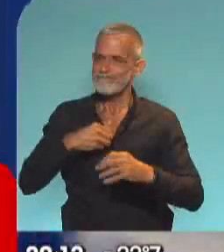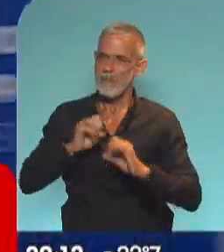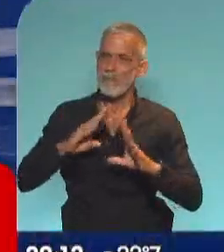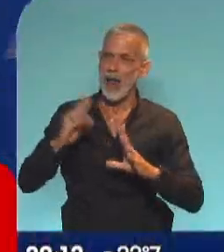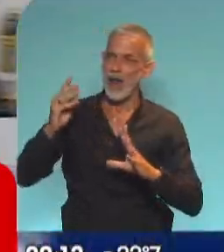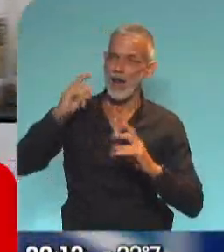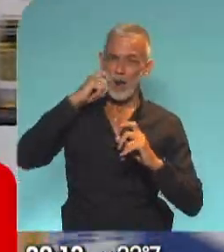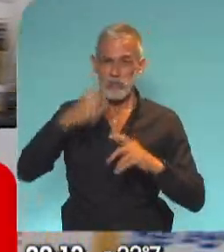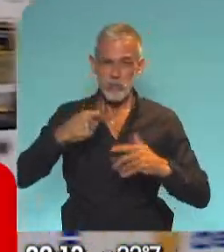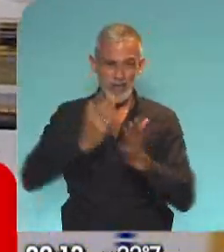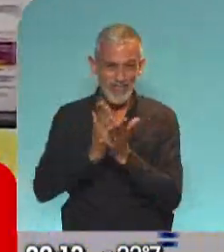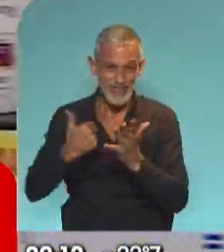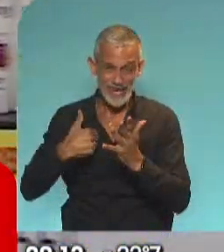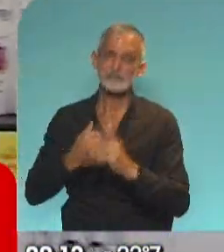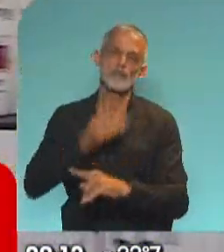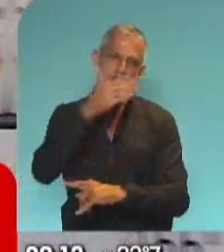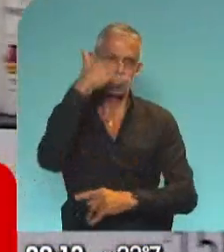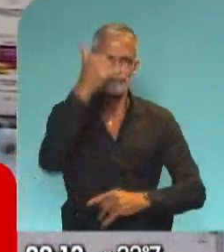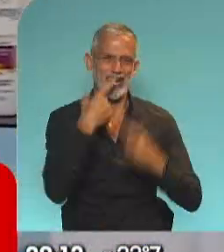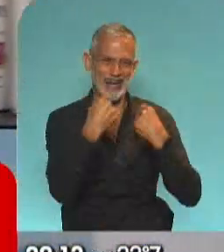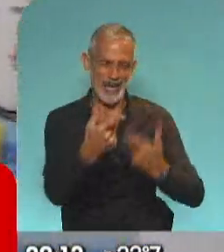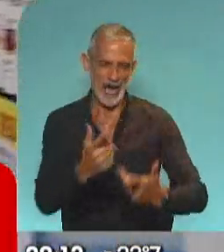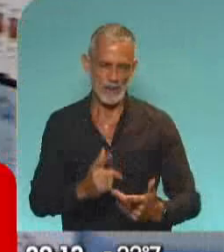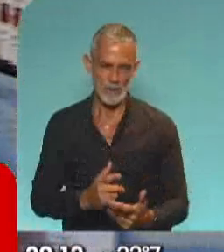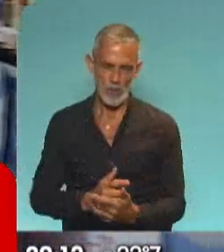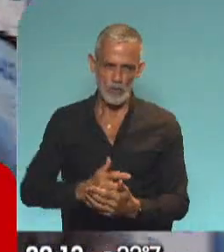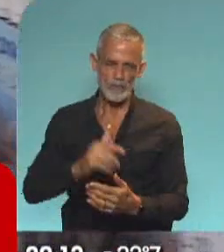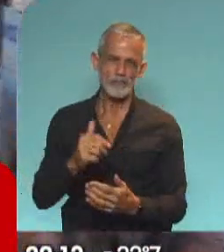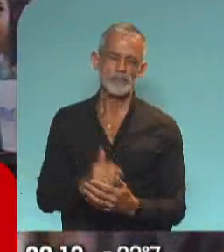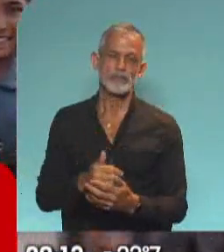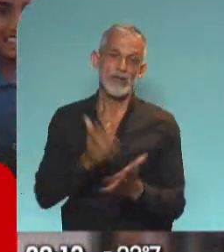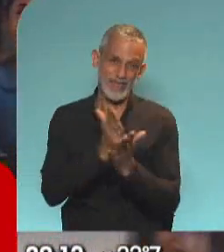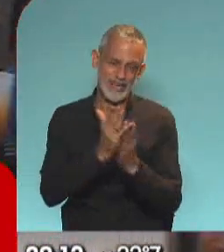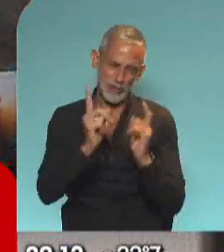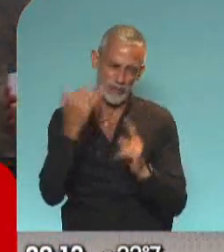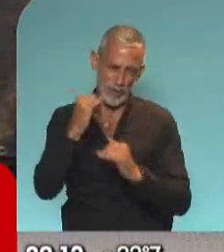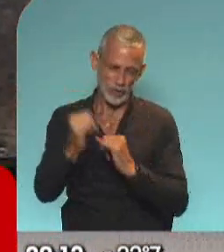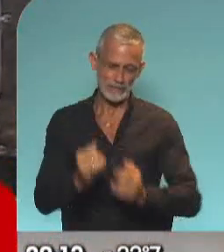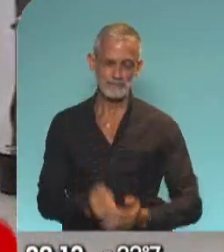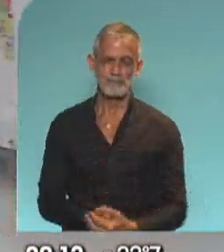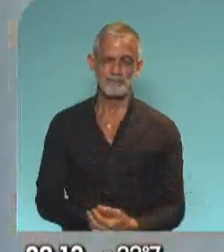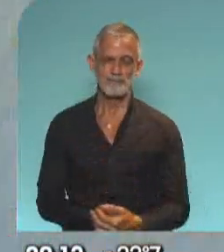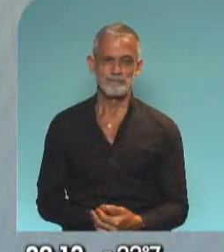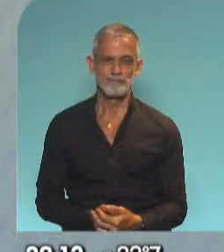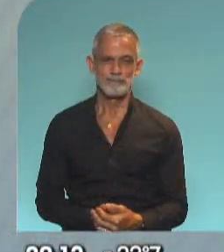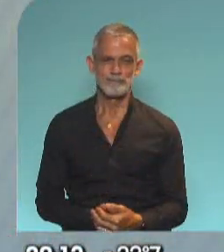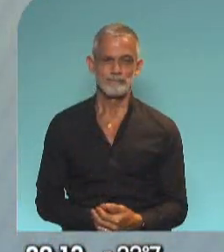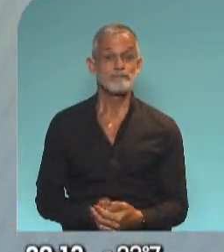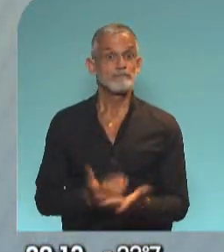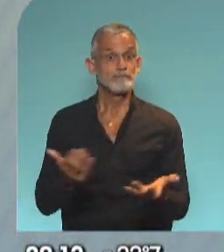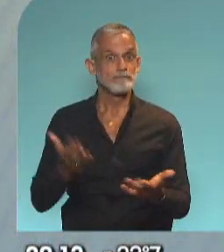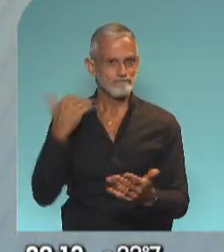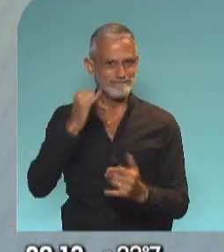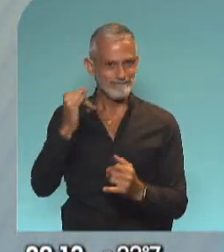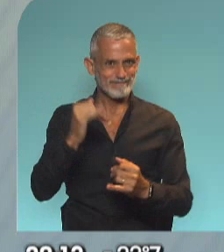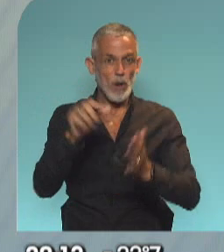sido vulnerados en alguno de todos estos otros derechos que enumeramos. Lo decíamos